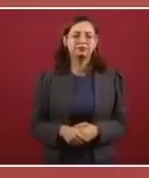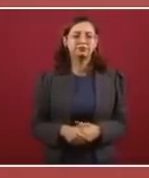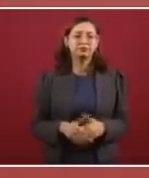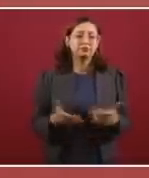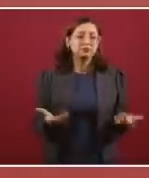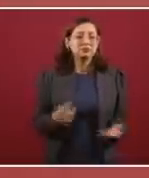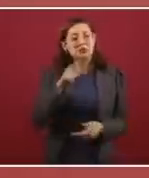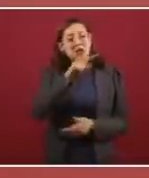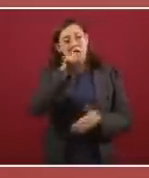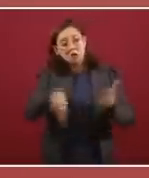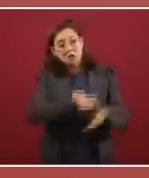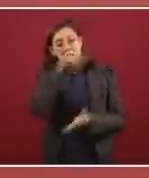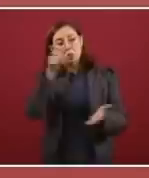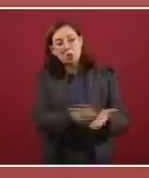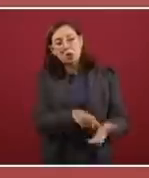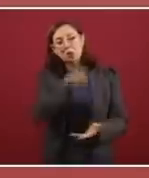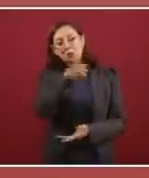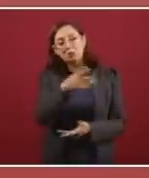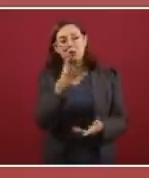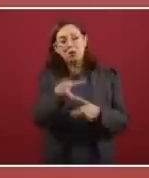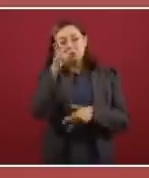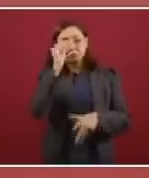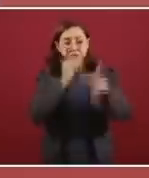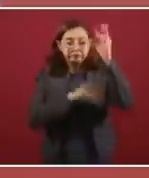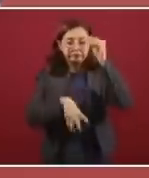solo el lugar donde